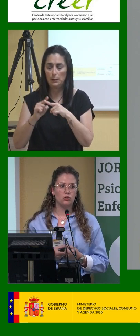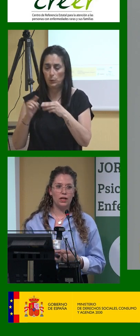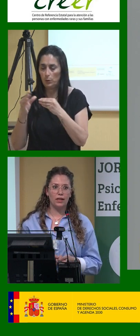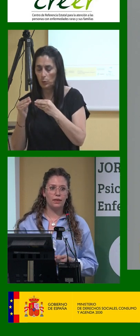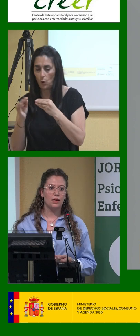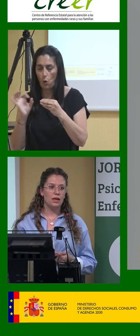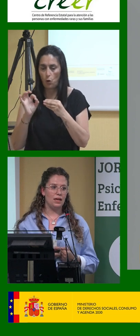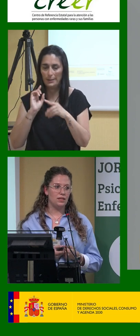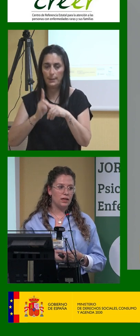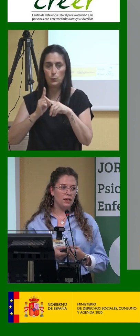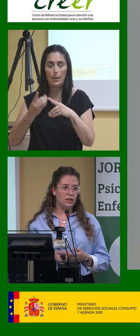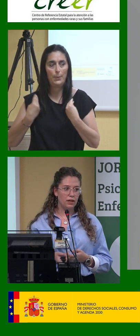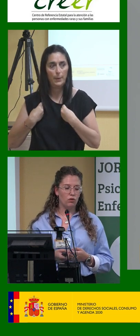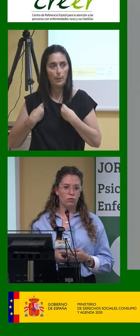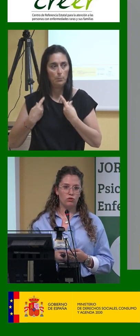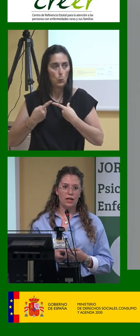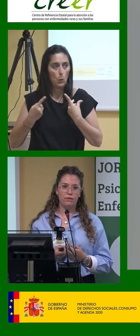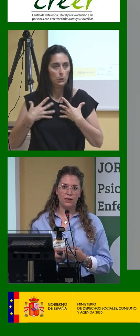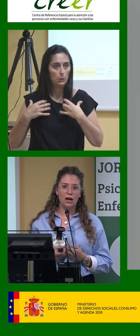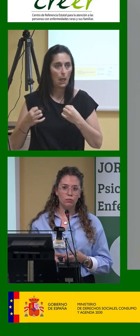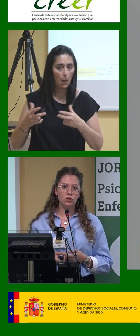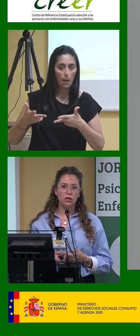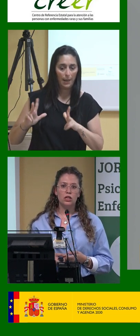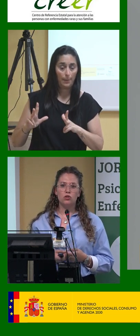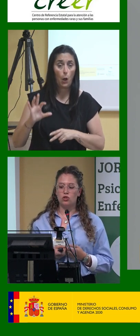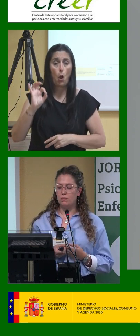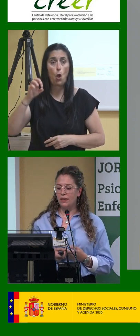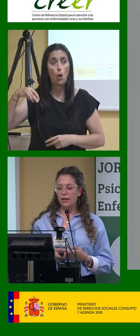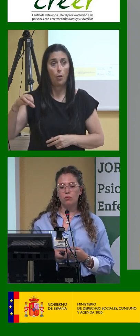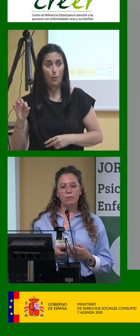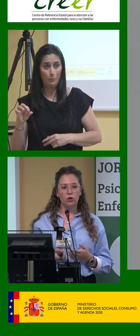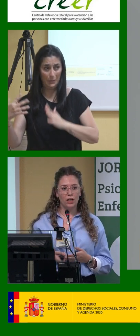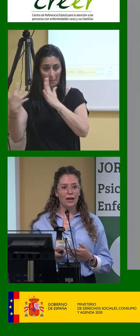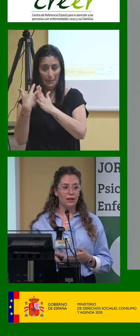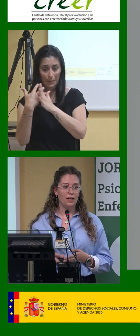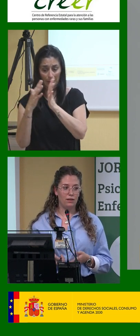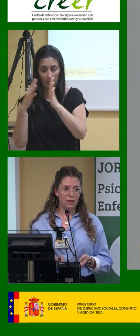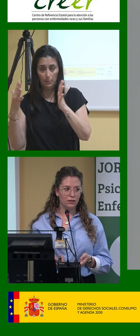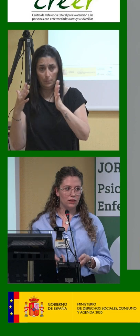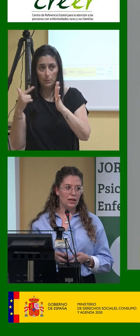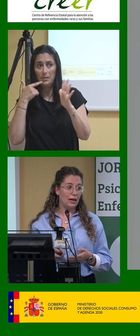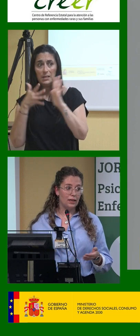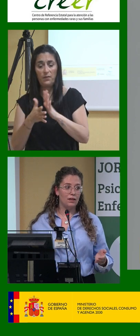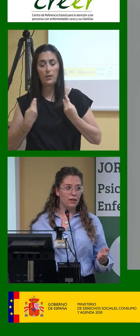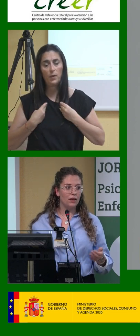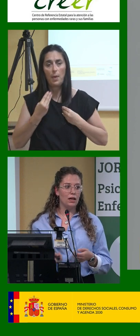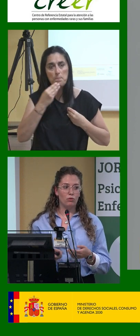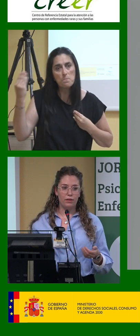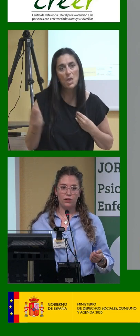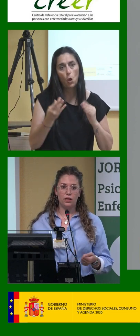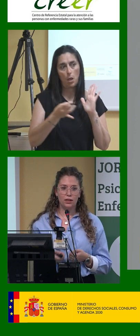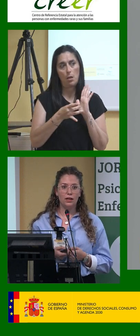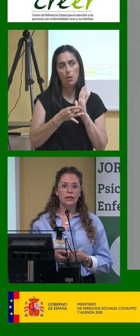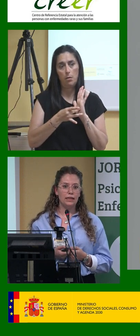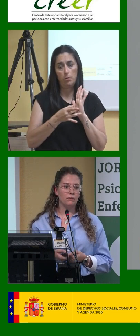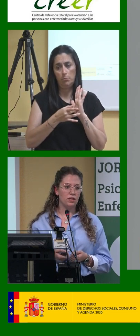de una sexualidad sana y libre, como nos la define la OMS, nos implica una mejora en la calidad de vida de la